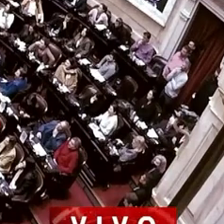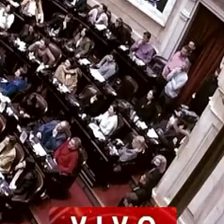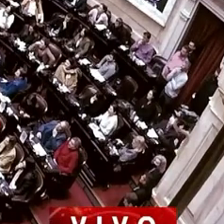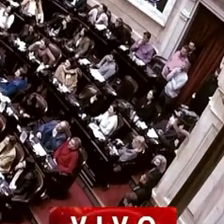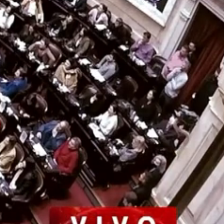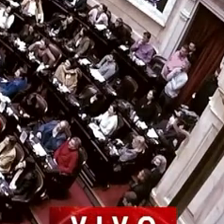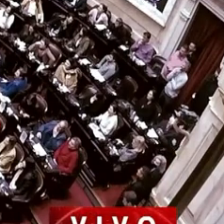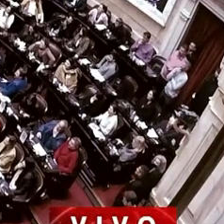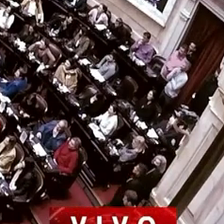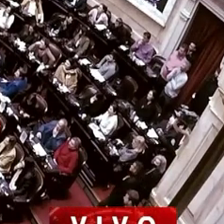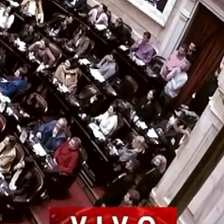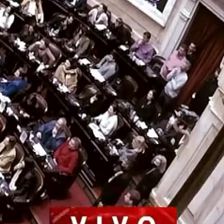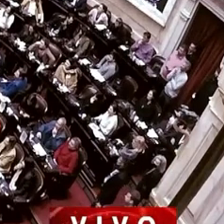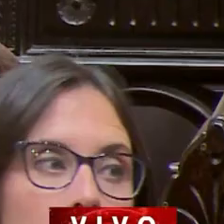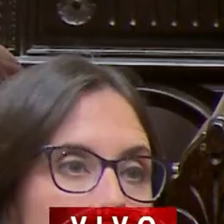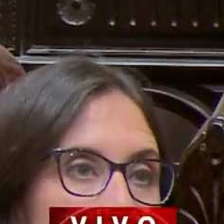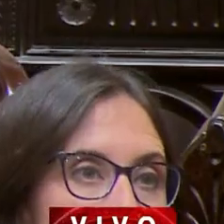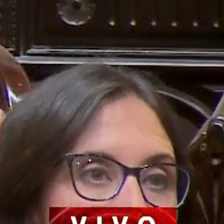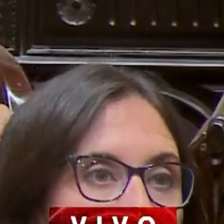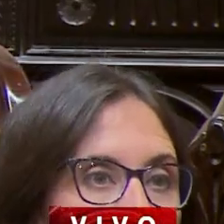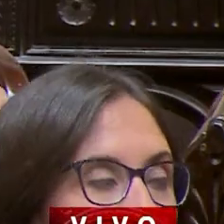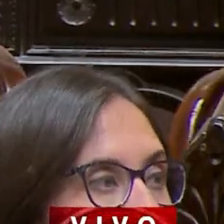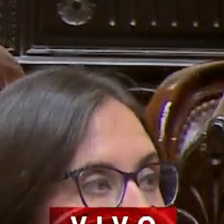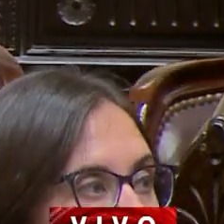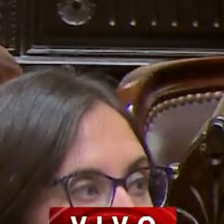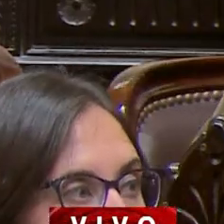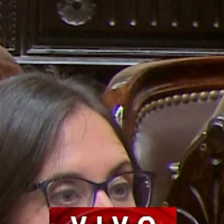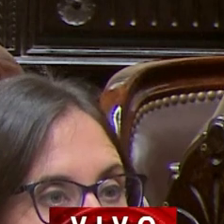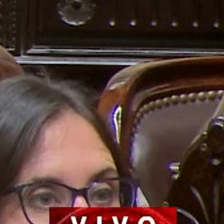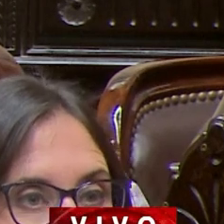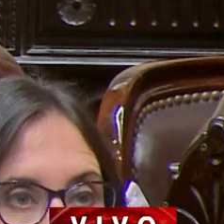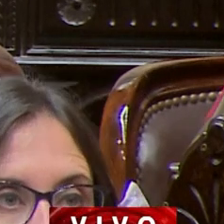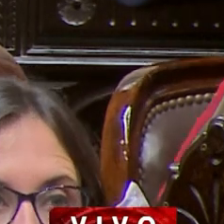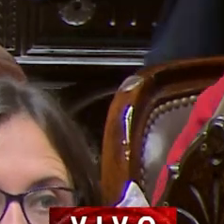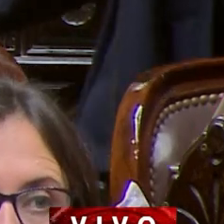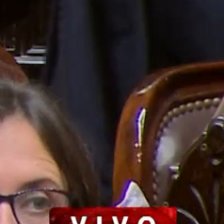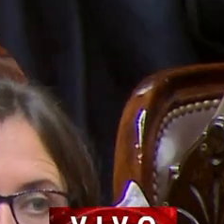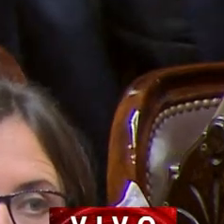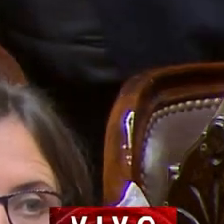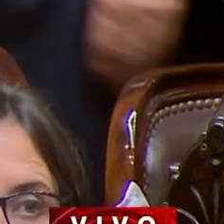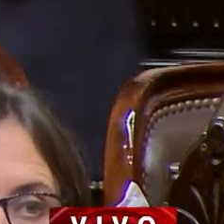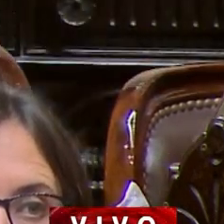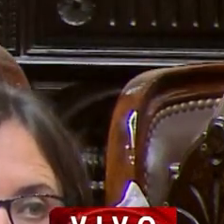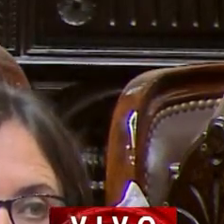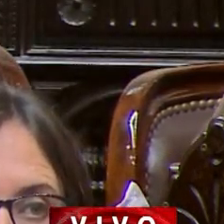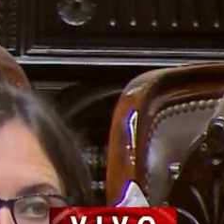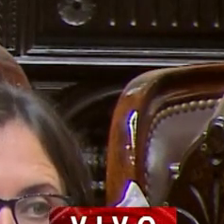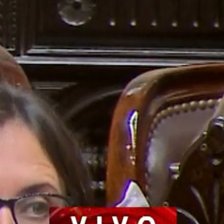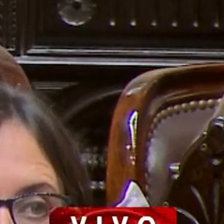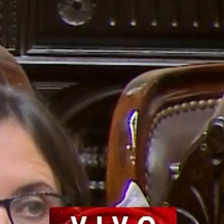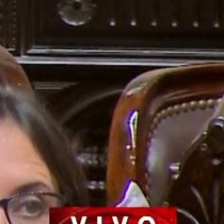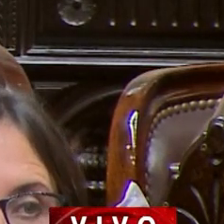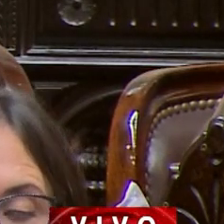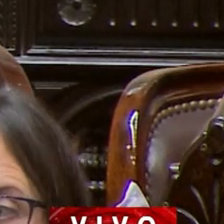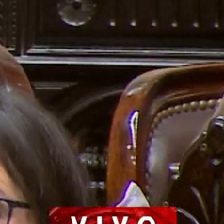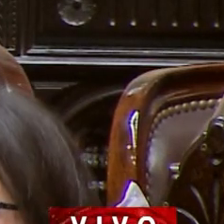Gracias, señor presidente. Bueno, espero que pronto se componga mi micrófono. Quería